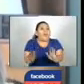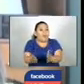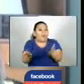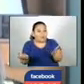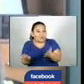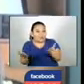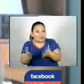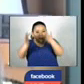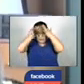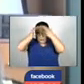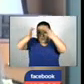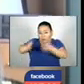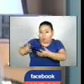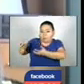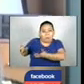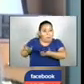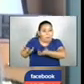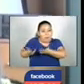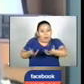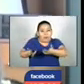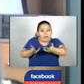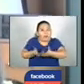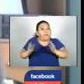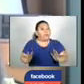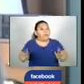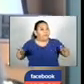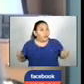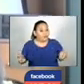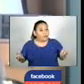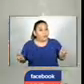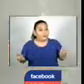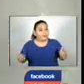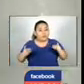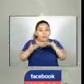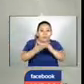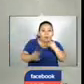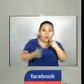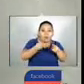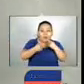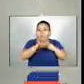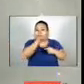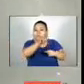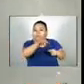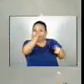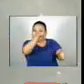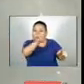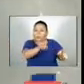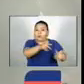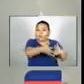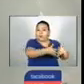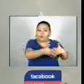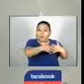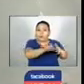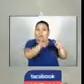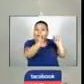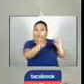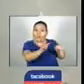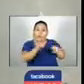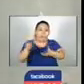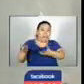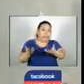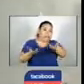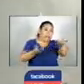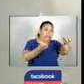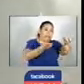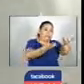esta migración masiva. Y sobre todo hablarlo con Estados Unidos, quienes son los receptores de estas